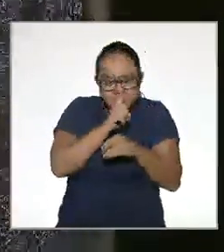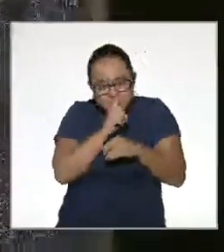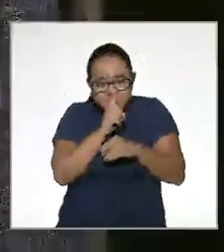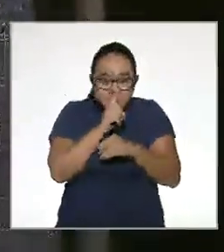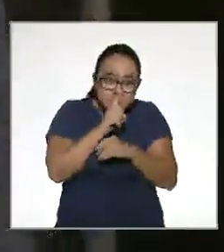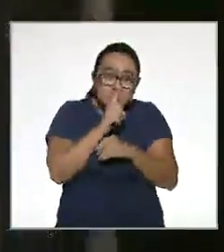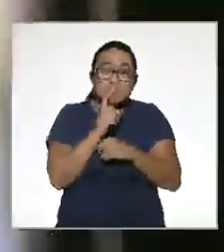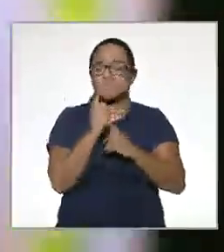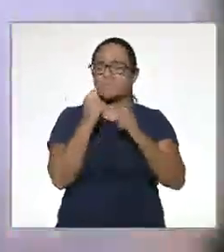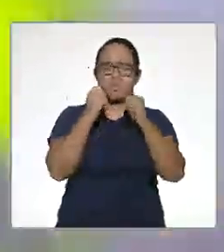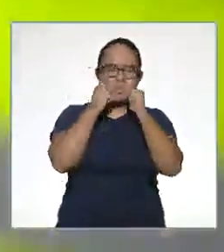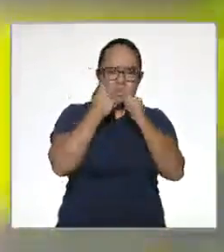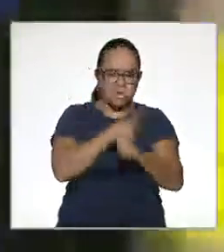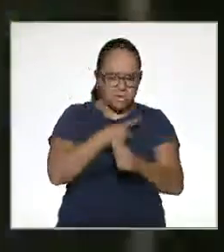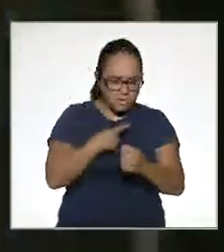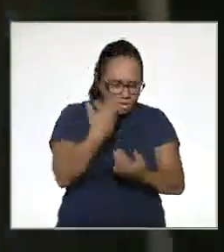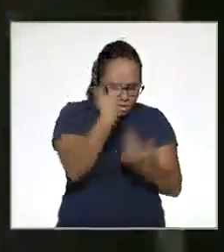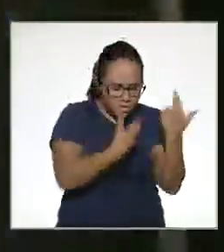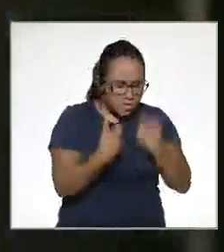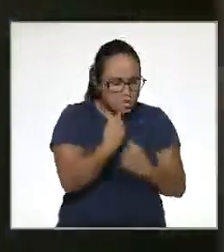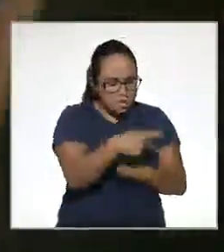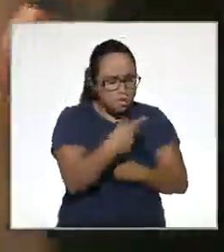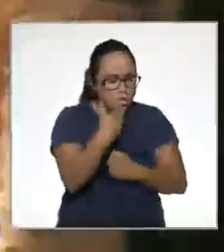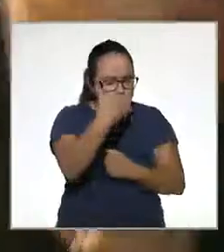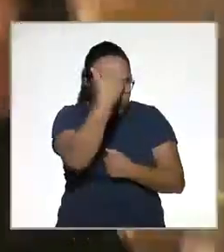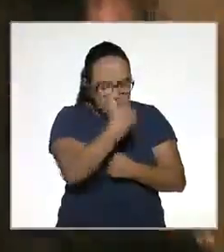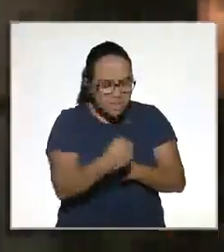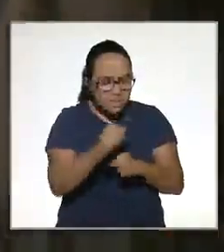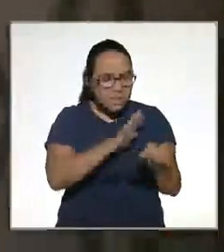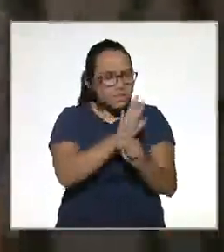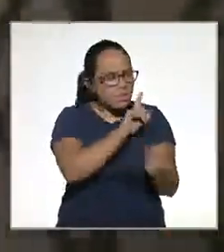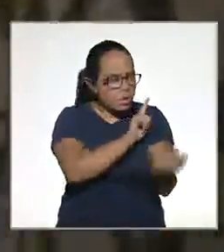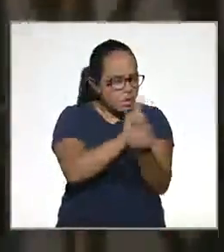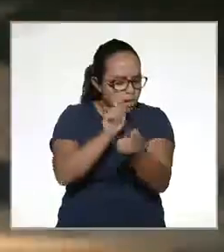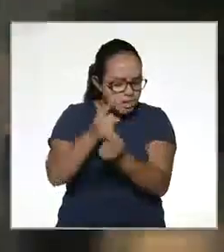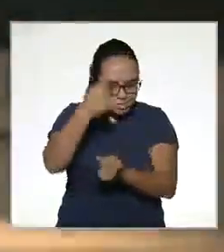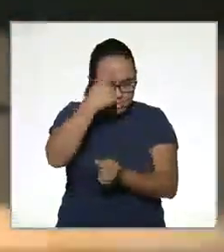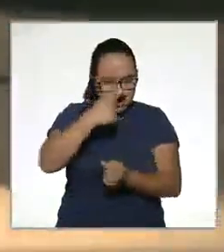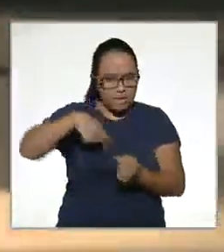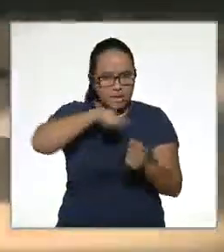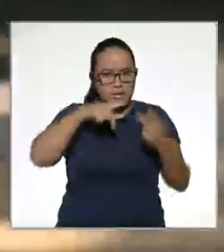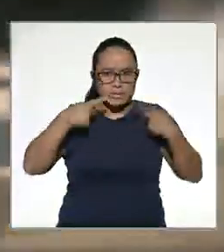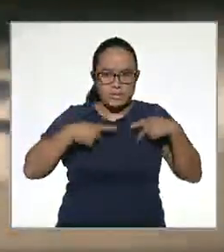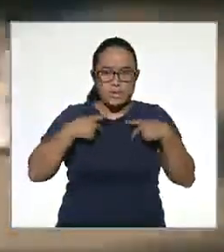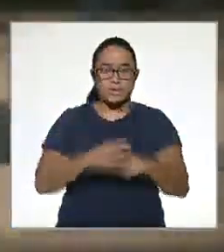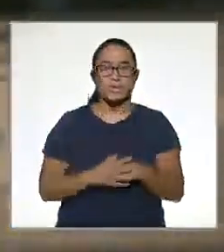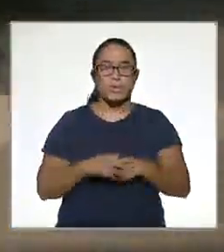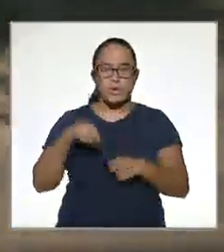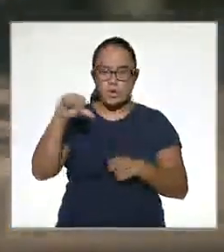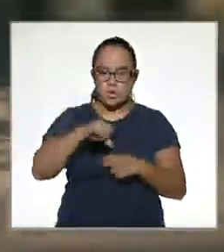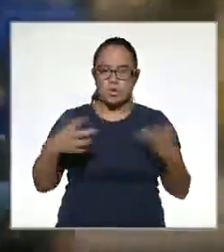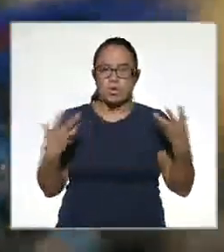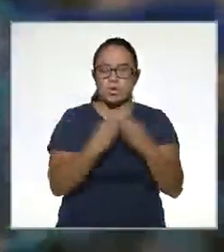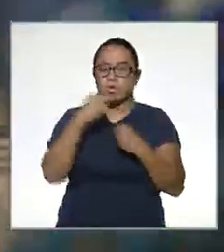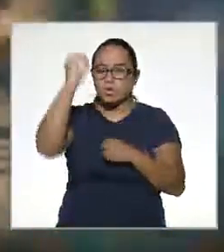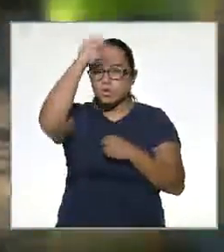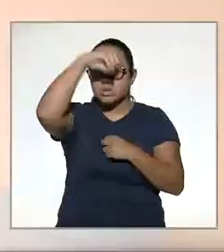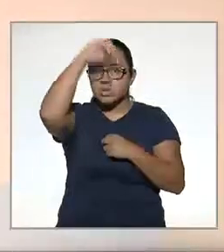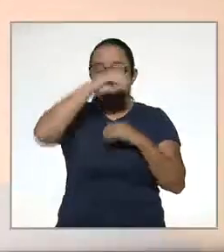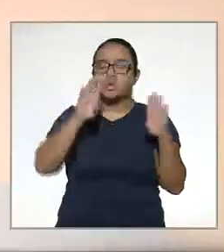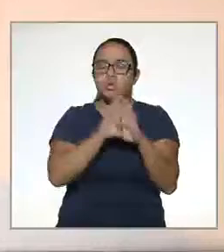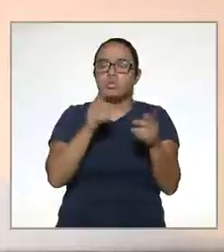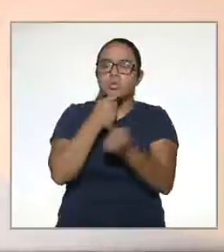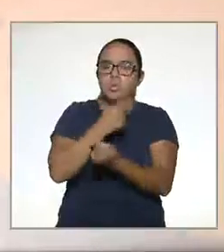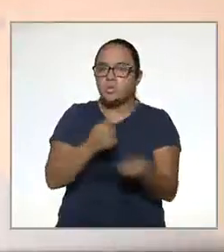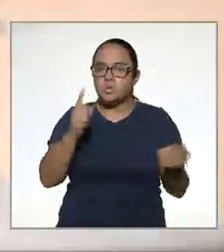interior, así como sus habilidades sociales y de vinculación. Hoy, opina con nosotros sobre las